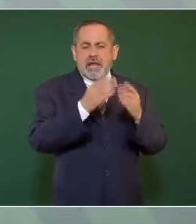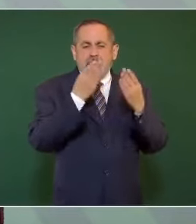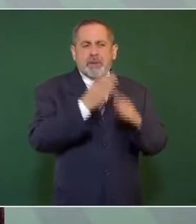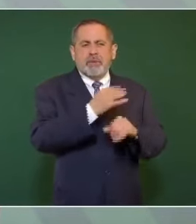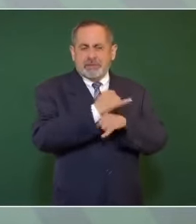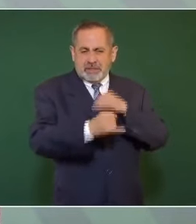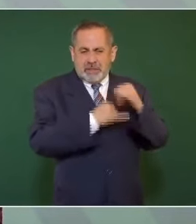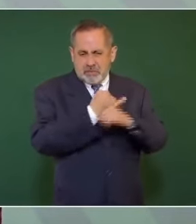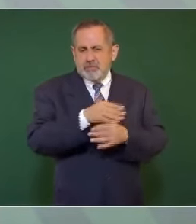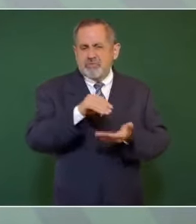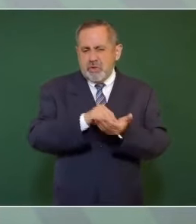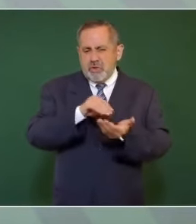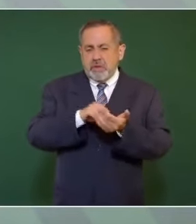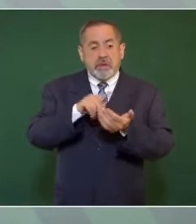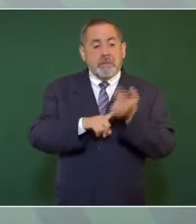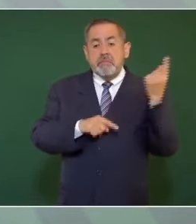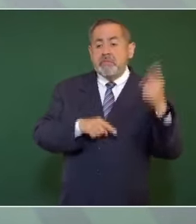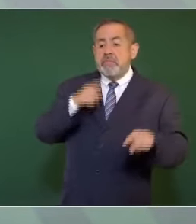ahí.